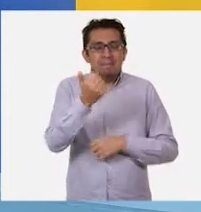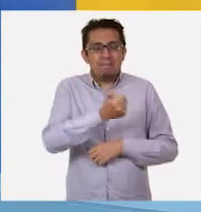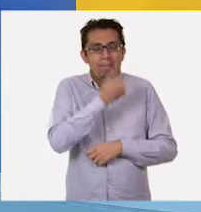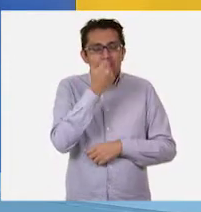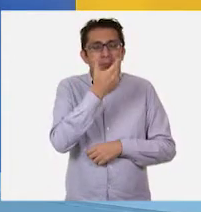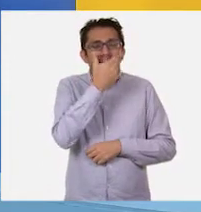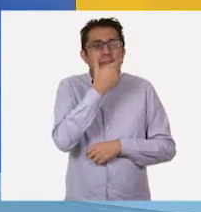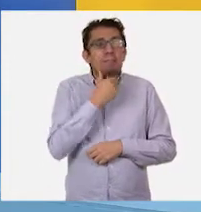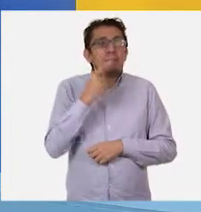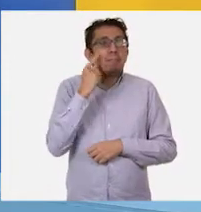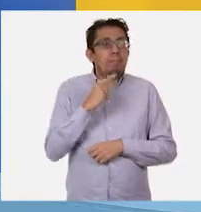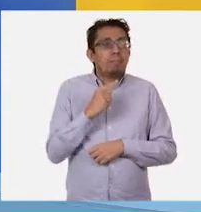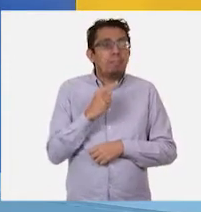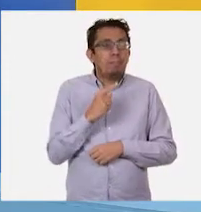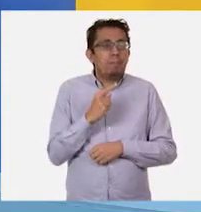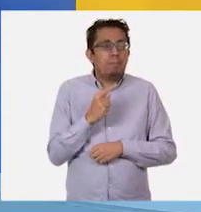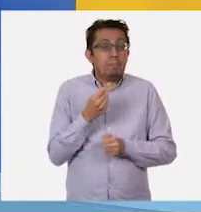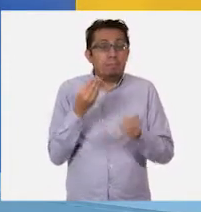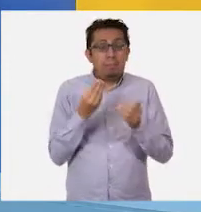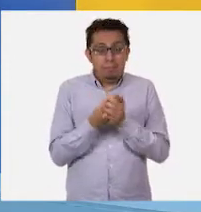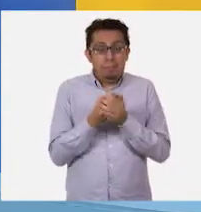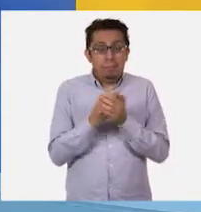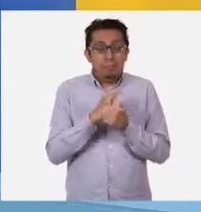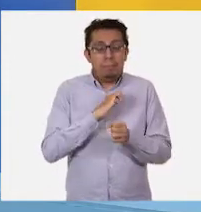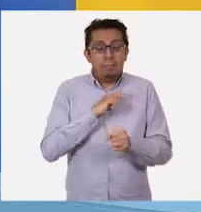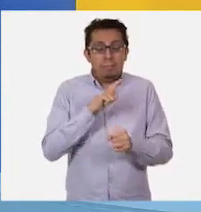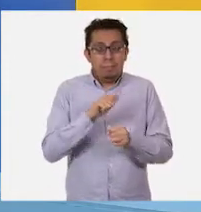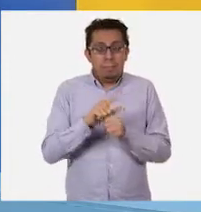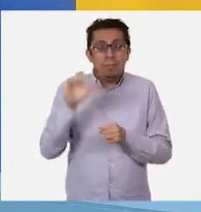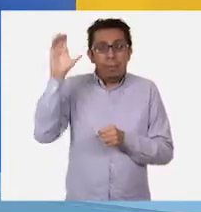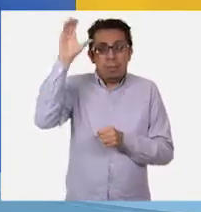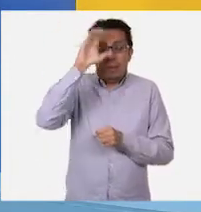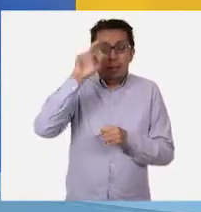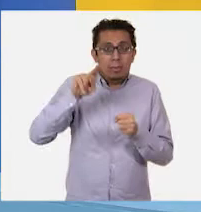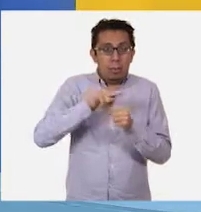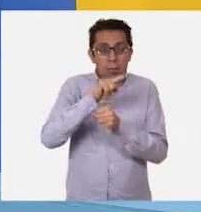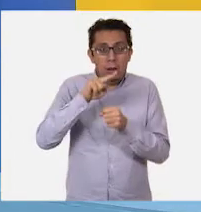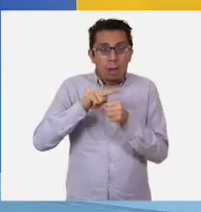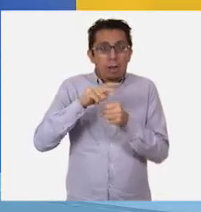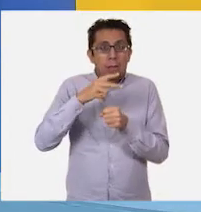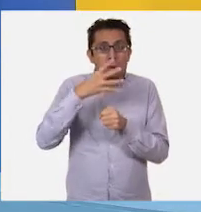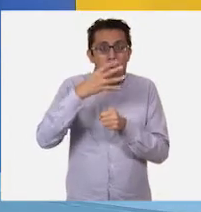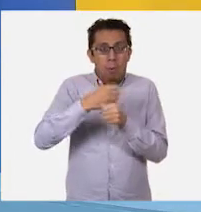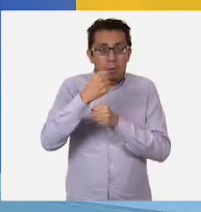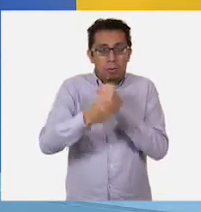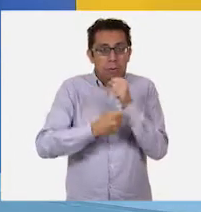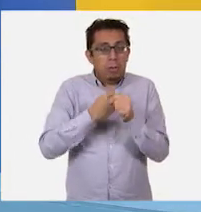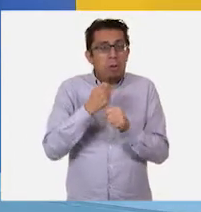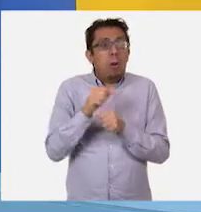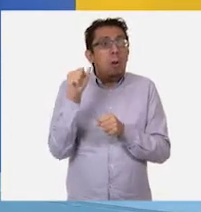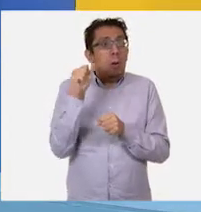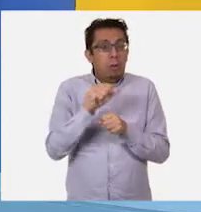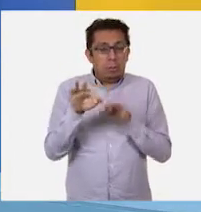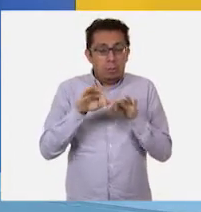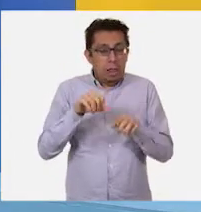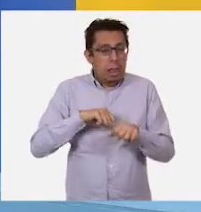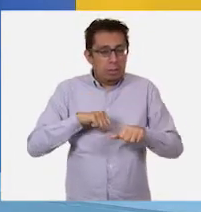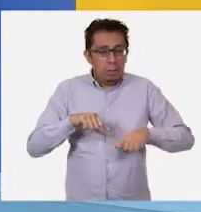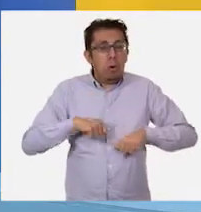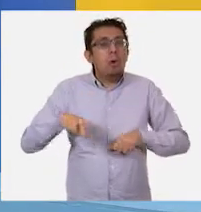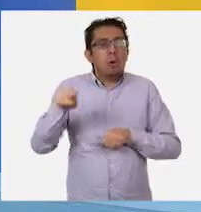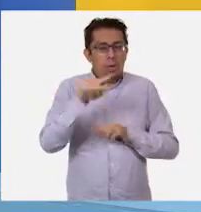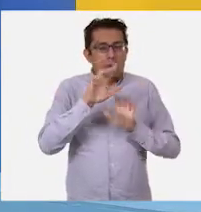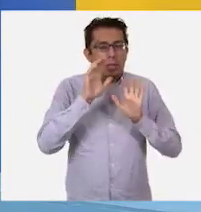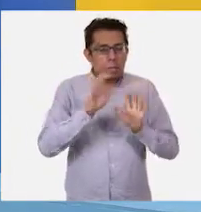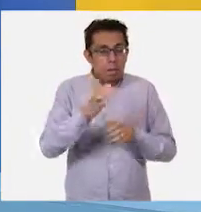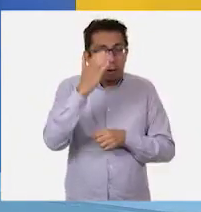y alumnos, a esta sesión especial de Ciencias Naturales de cuarto grado. Hoy trabajaremos con una actividad que ustedes ya conocen